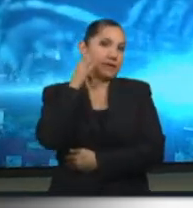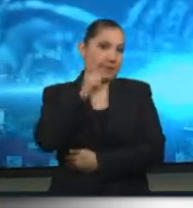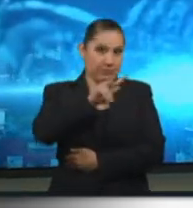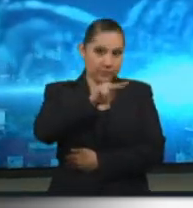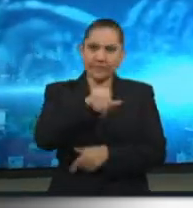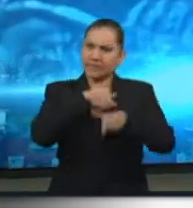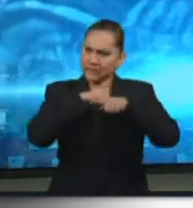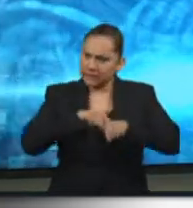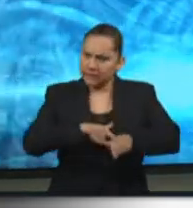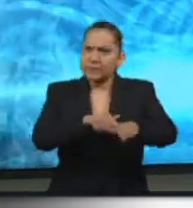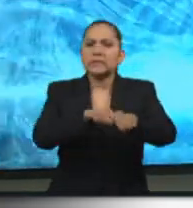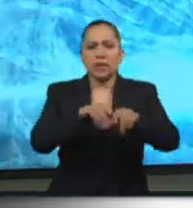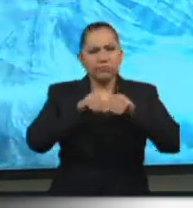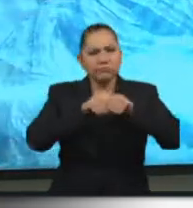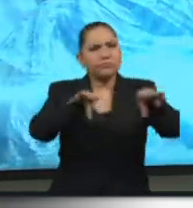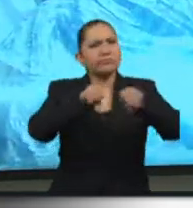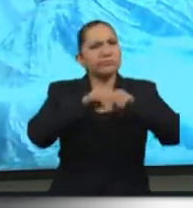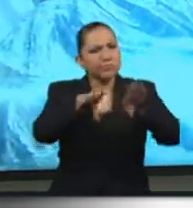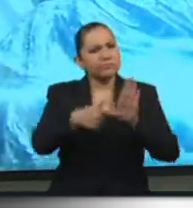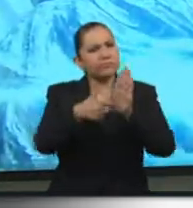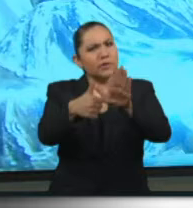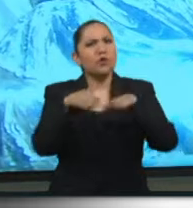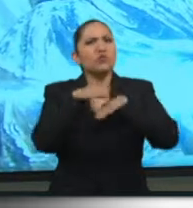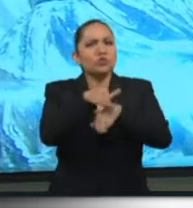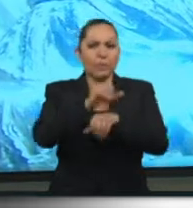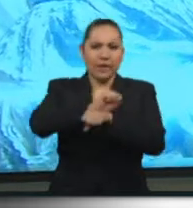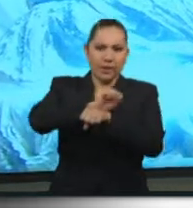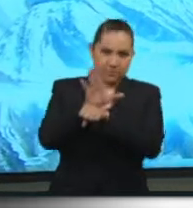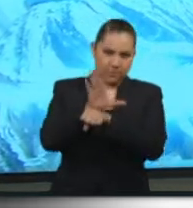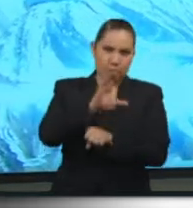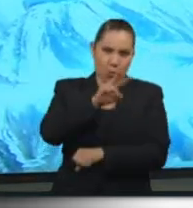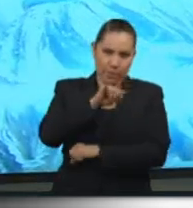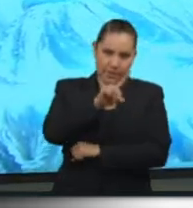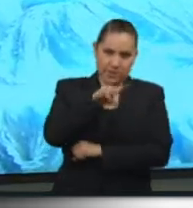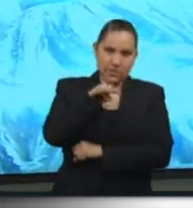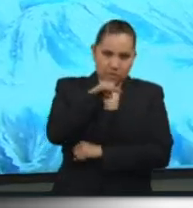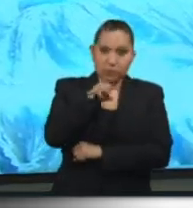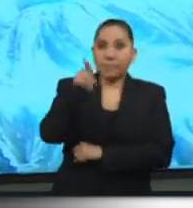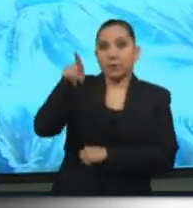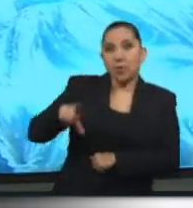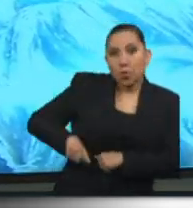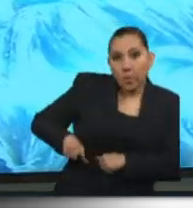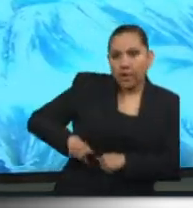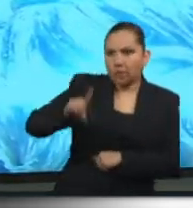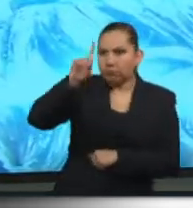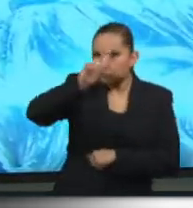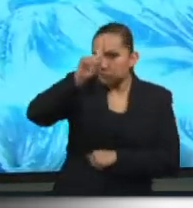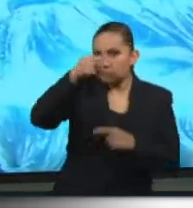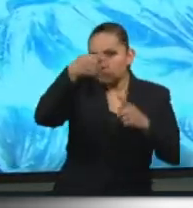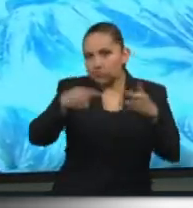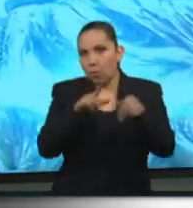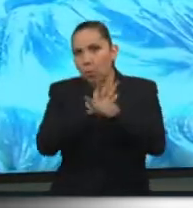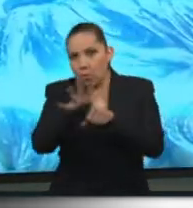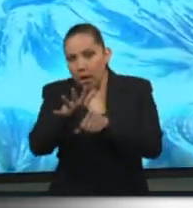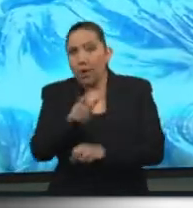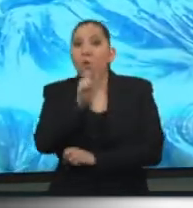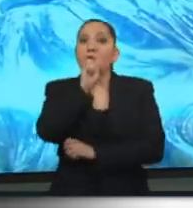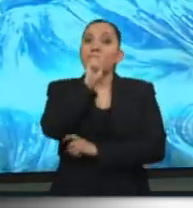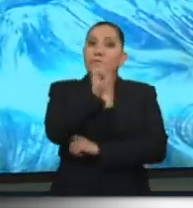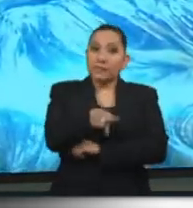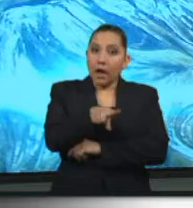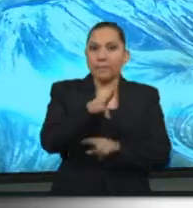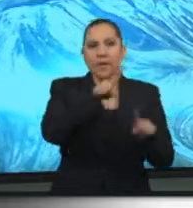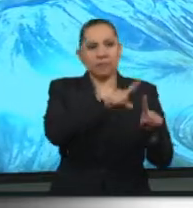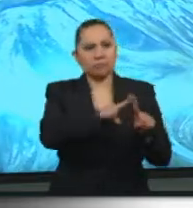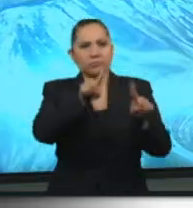de la epidemia mundial por COVID-19, sobre las recomendaciones de las autoridades sanitarias y, por supuesto, de los pronunciamientos de nuestras y